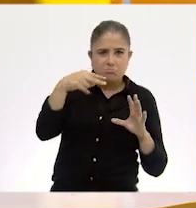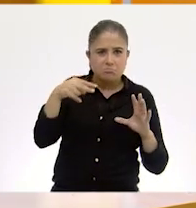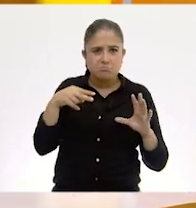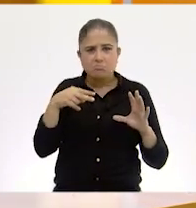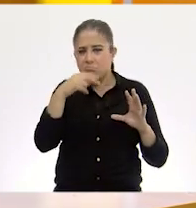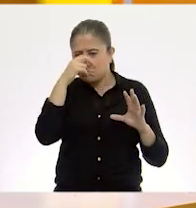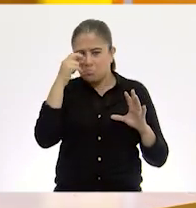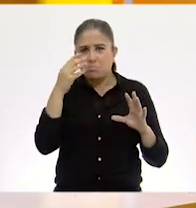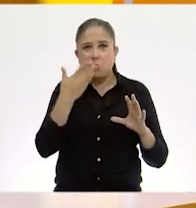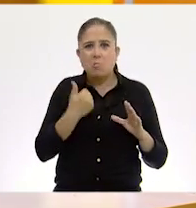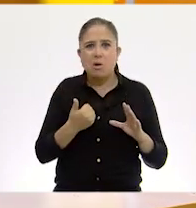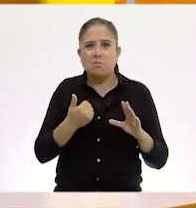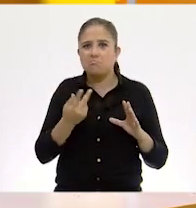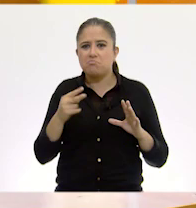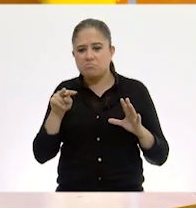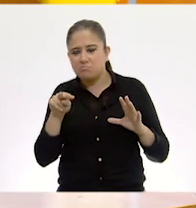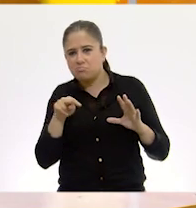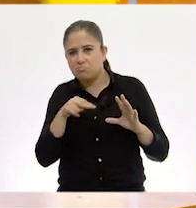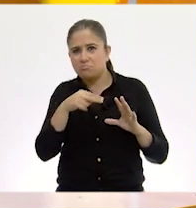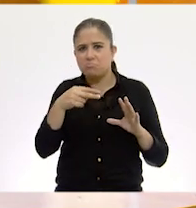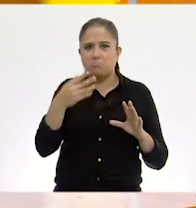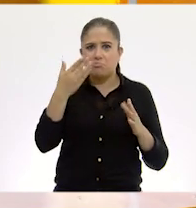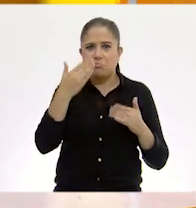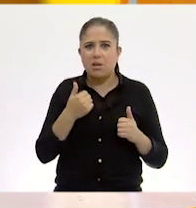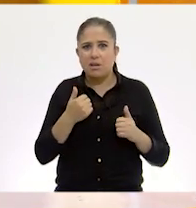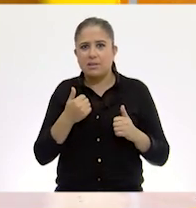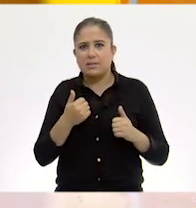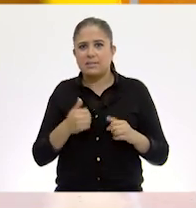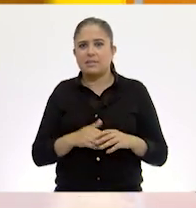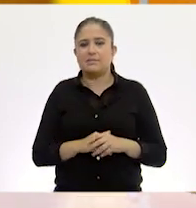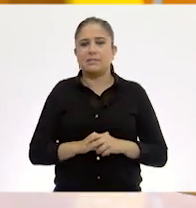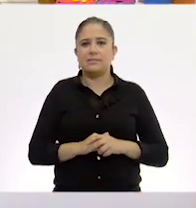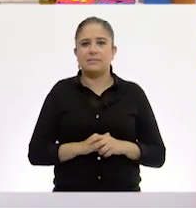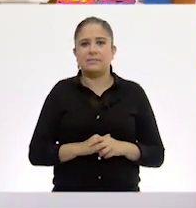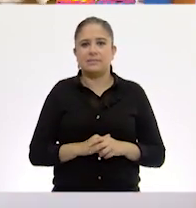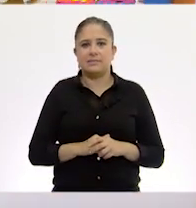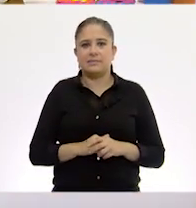a ver este otro. No, este tampoco tiene... A ver, aquí hay otro cubo, mira. Sí.